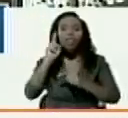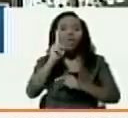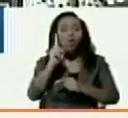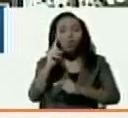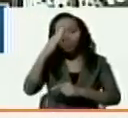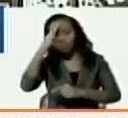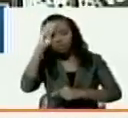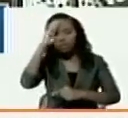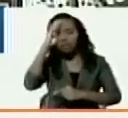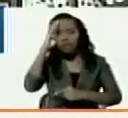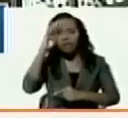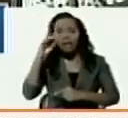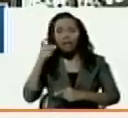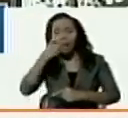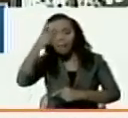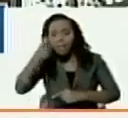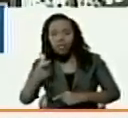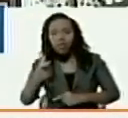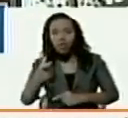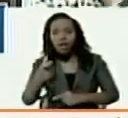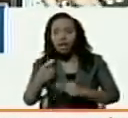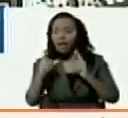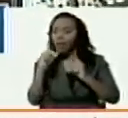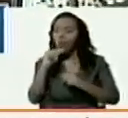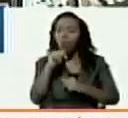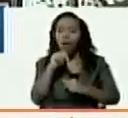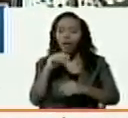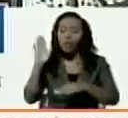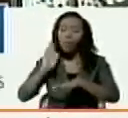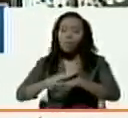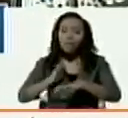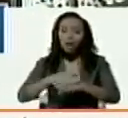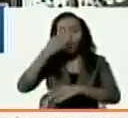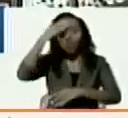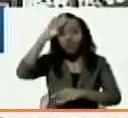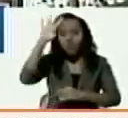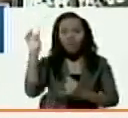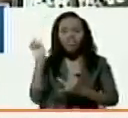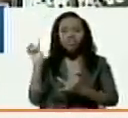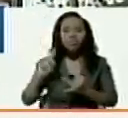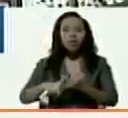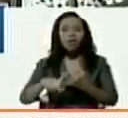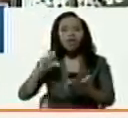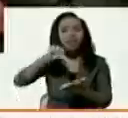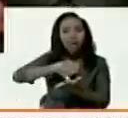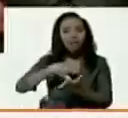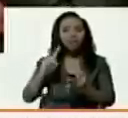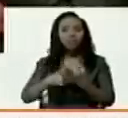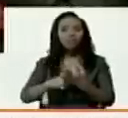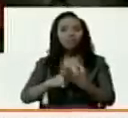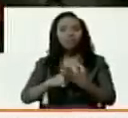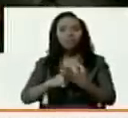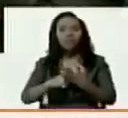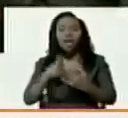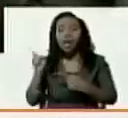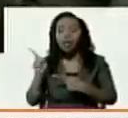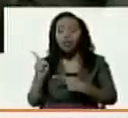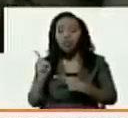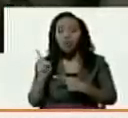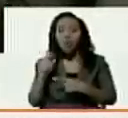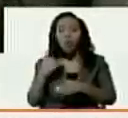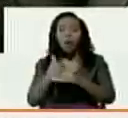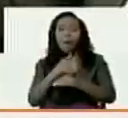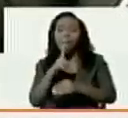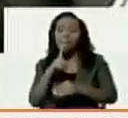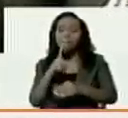críticas irresponsables, sin tomar en cuenta por todo lo que hemos pasado en Cuba, en Venezuela, en Irán, hacen más daño que el